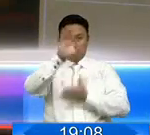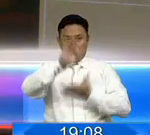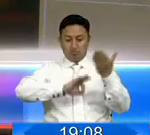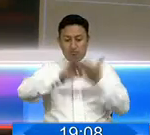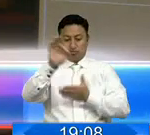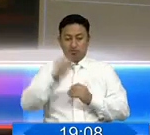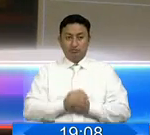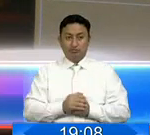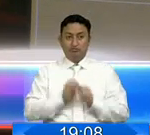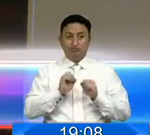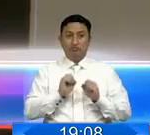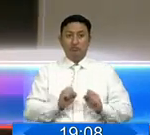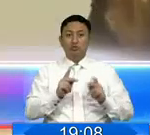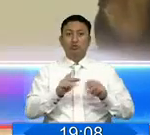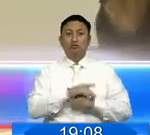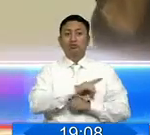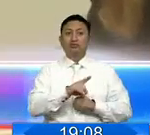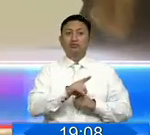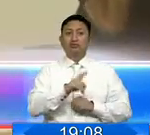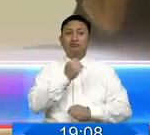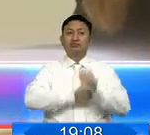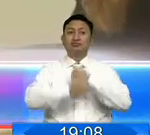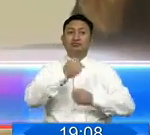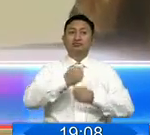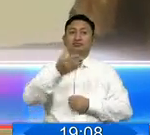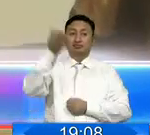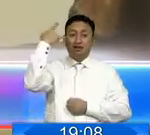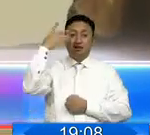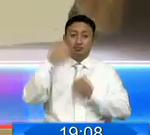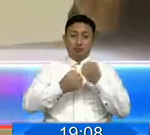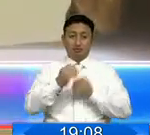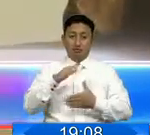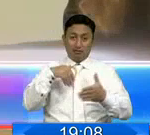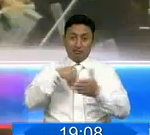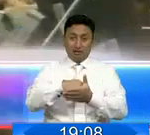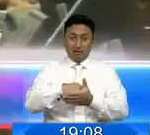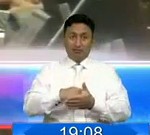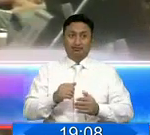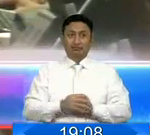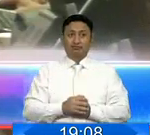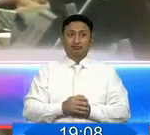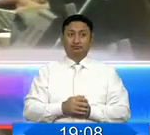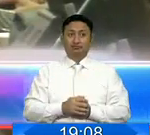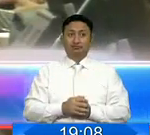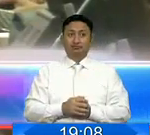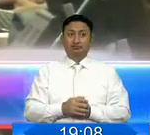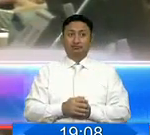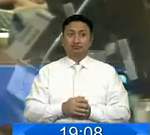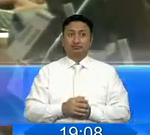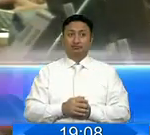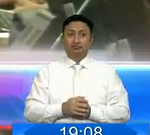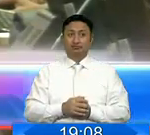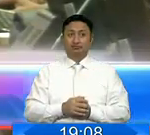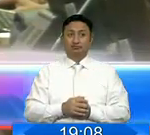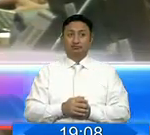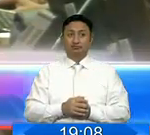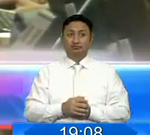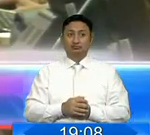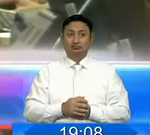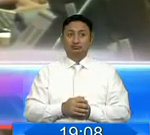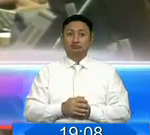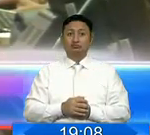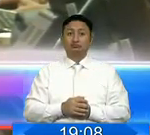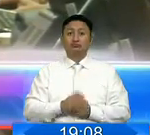se perdió la oportunidad para criticar a la década pasada que bloqueó este reclamo de los maestros. Y que miraron hacia